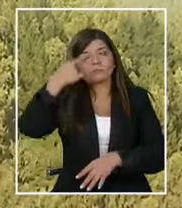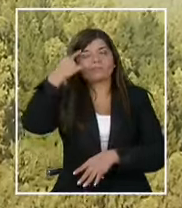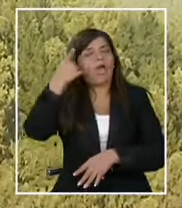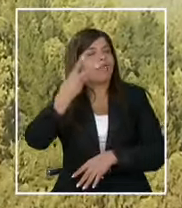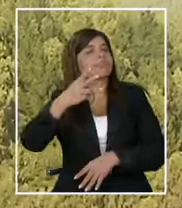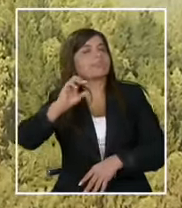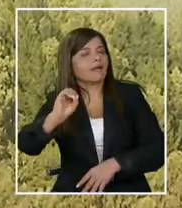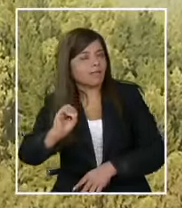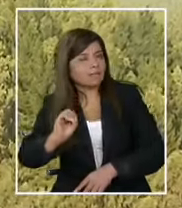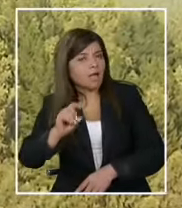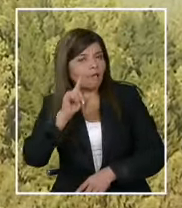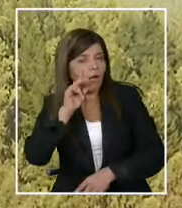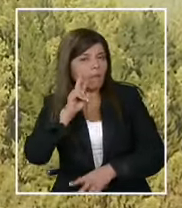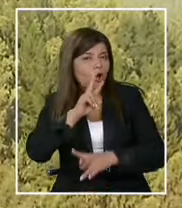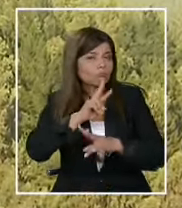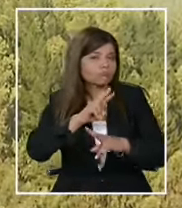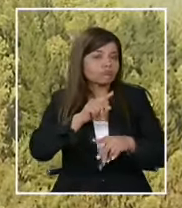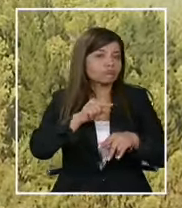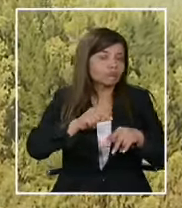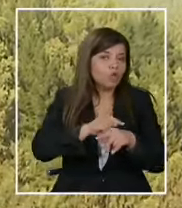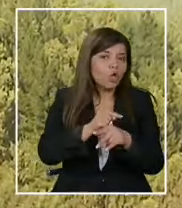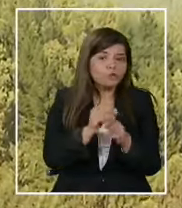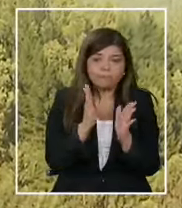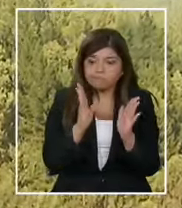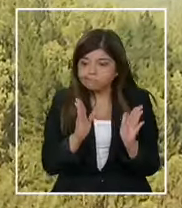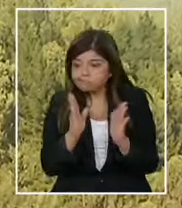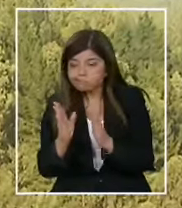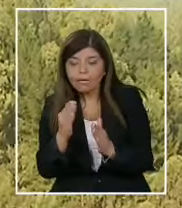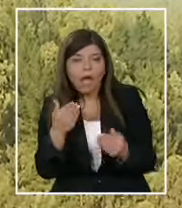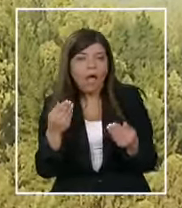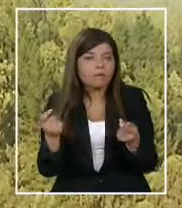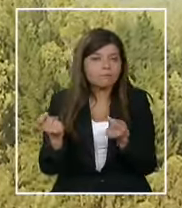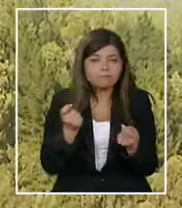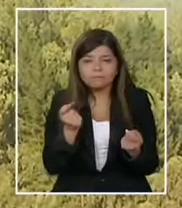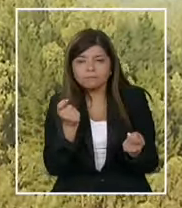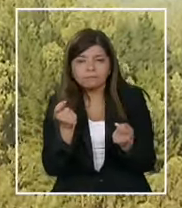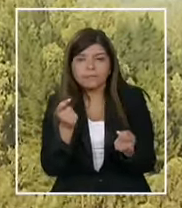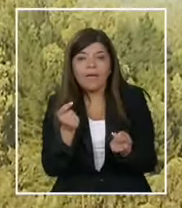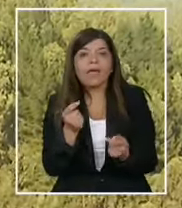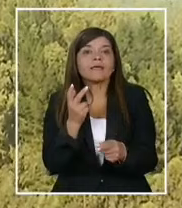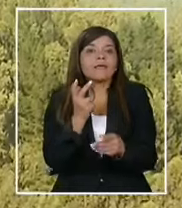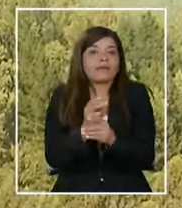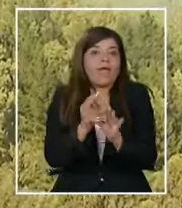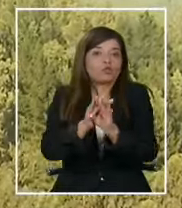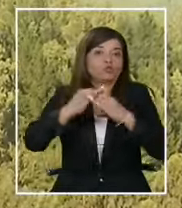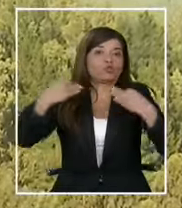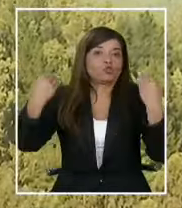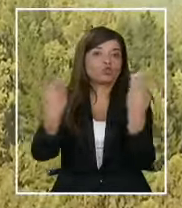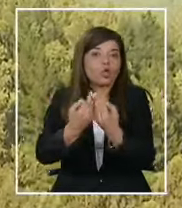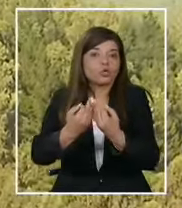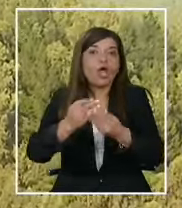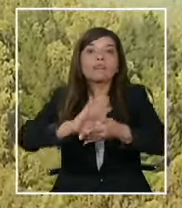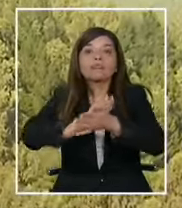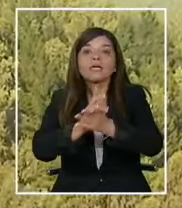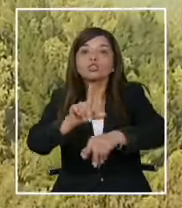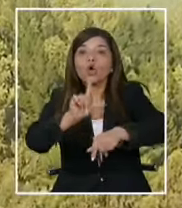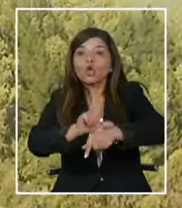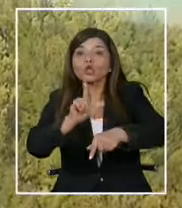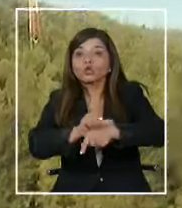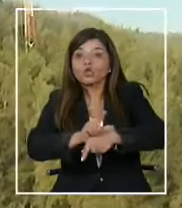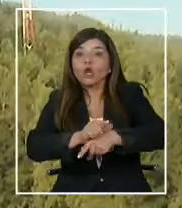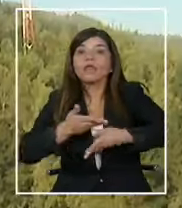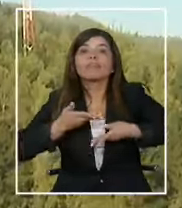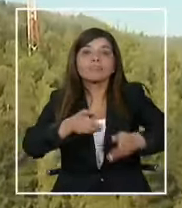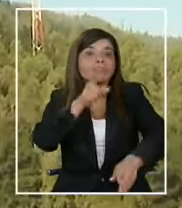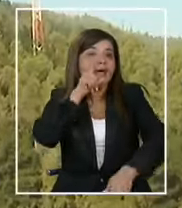y eso es lo que vamos a, de aquí a un par de horas más, tener definido para que exista cobertura total de todos los sectores que están sin agua en estos